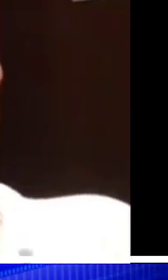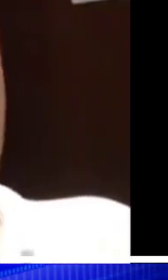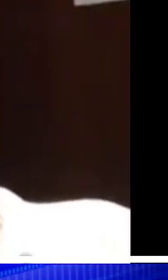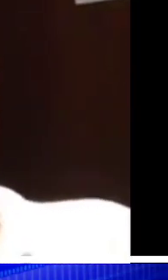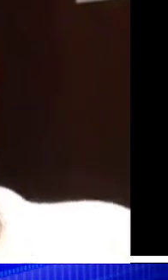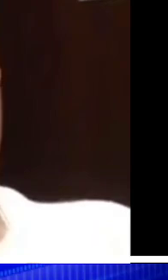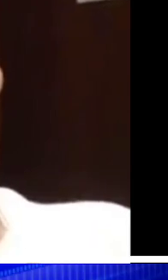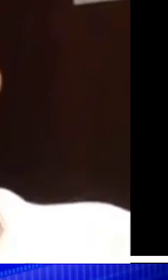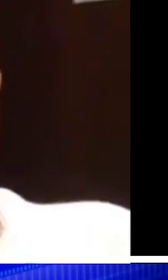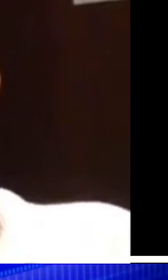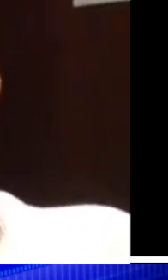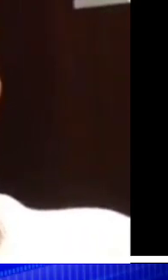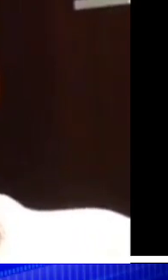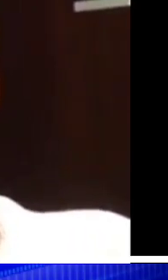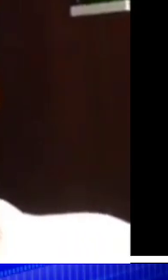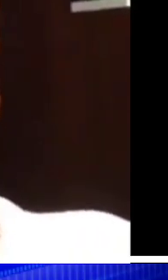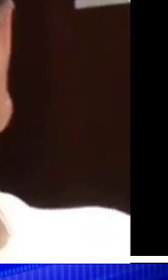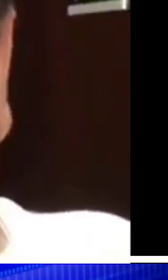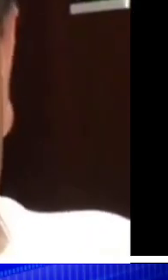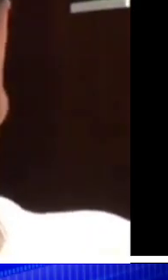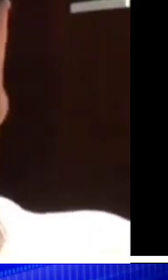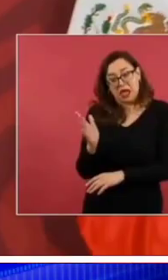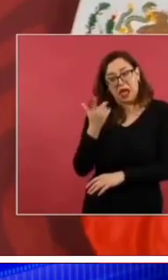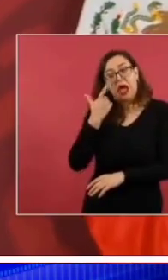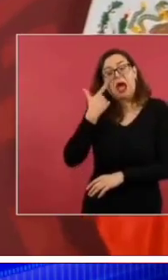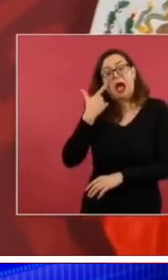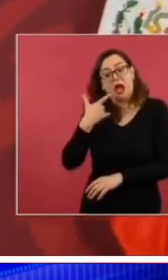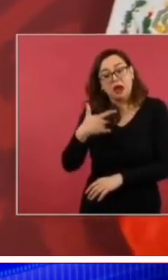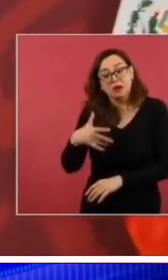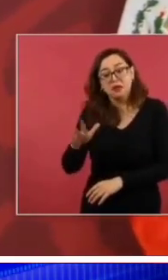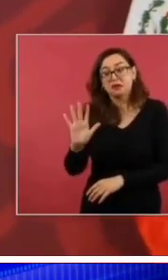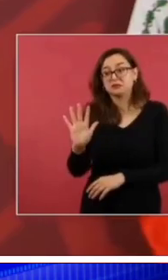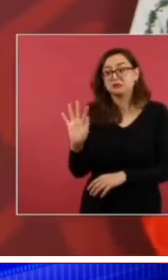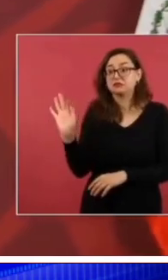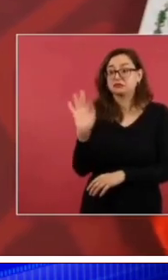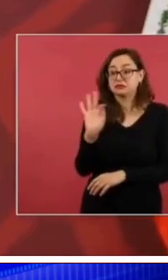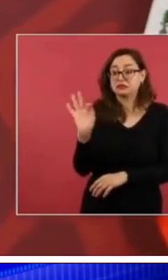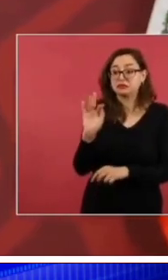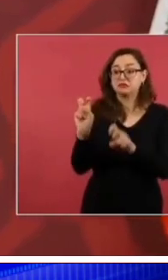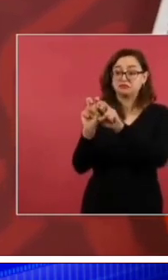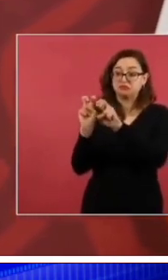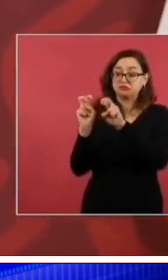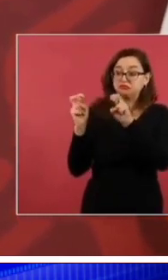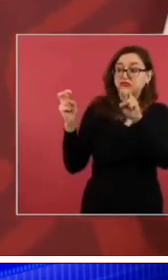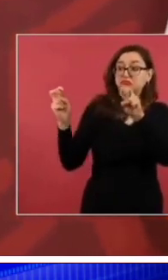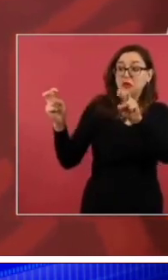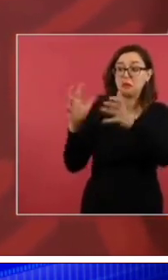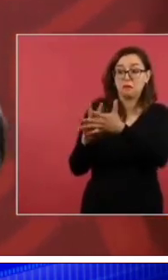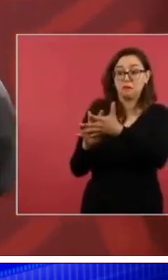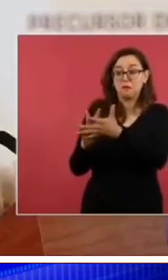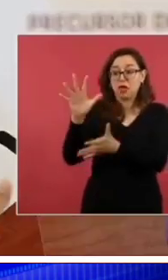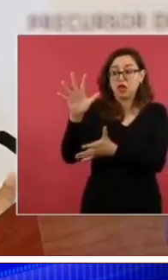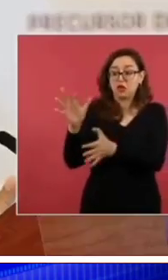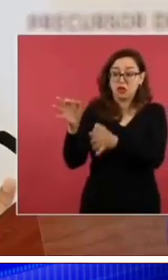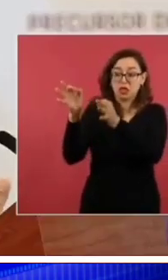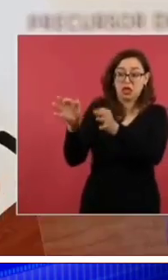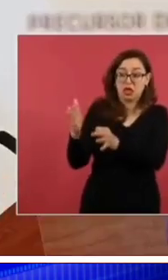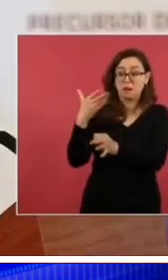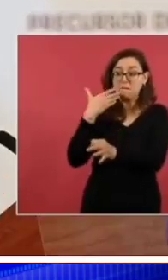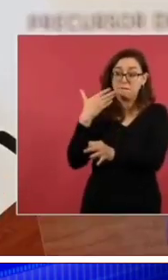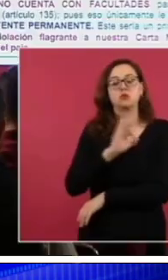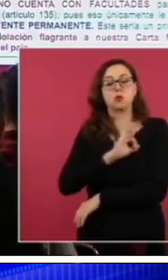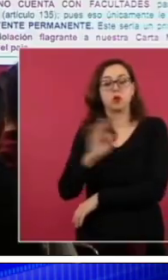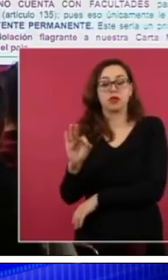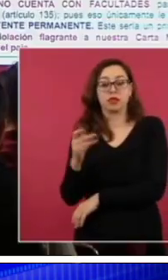esto es lo que le conviene a ricardo monreal donde también al final lo que sucedió es que la oposición les